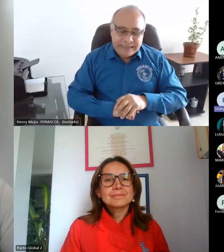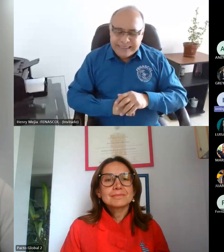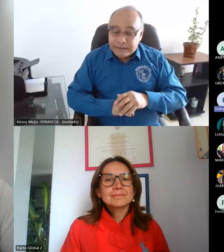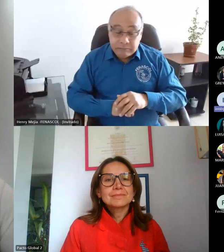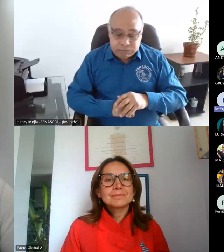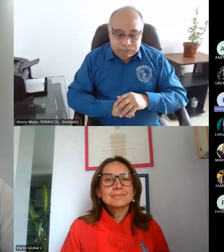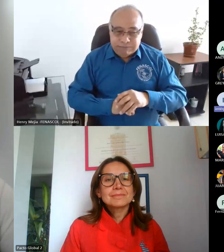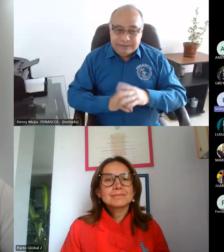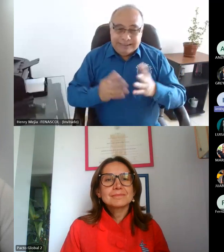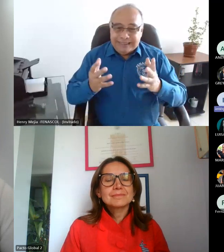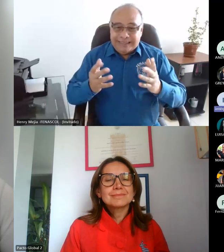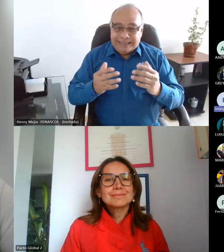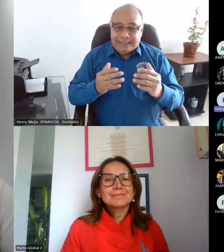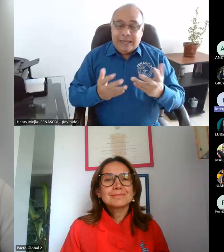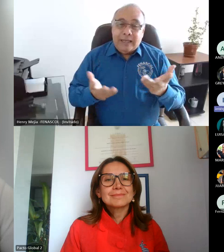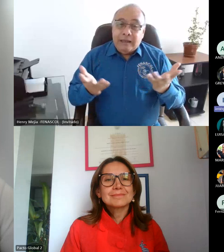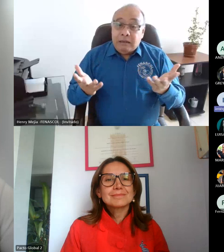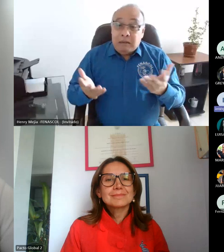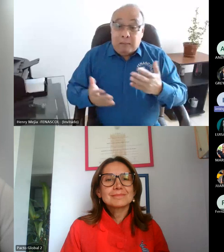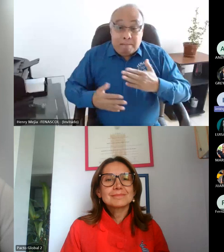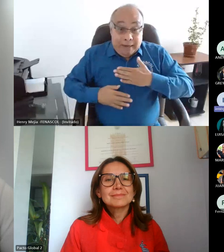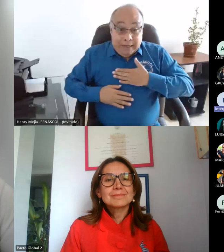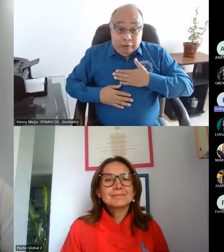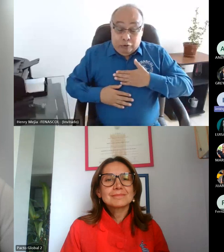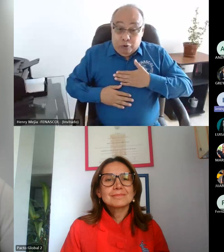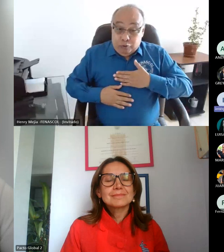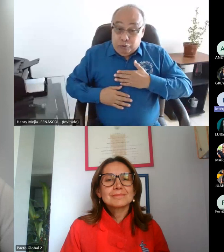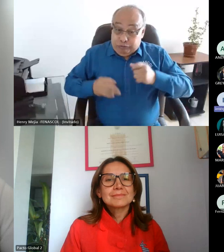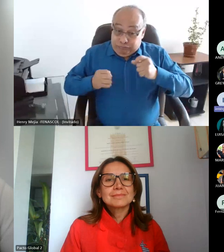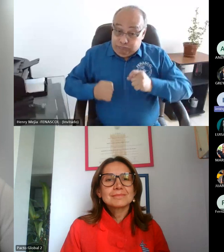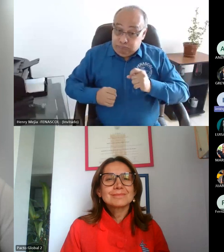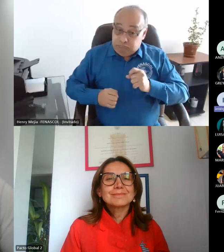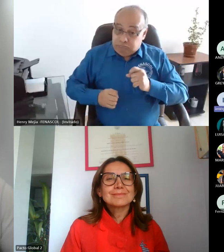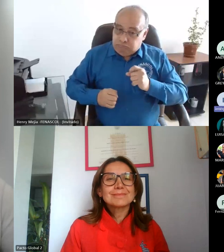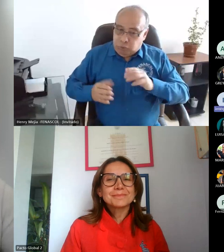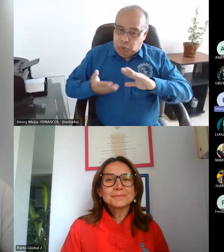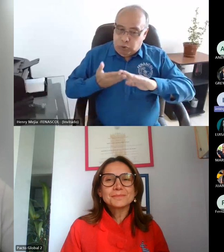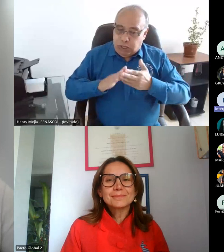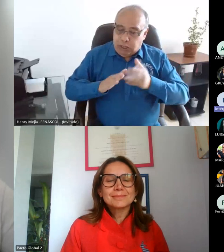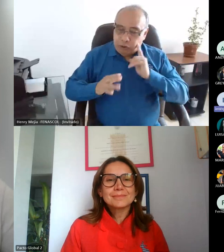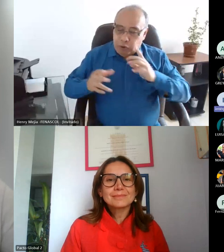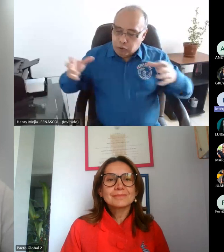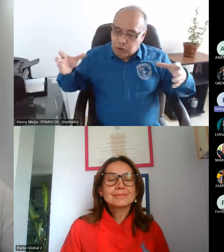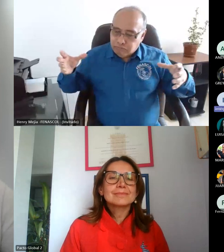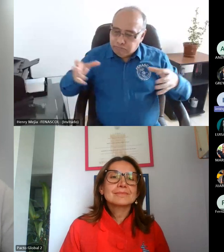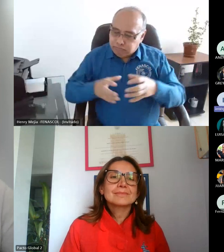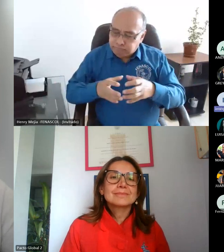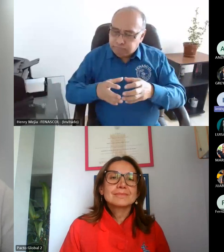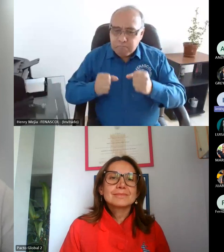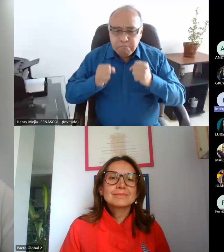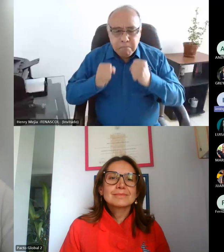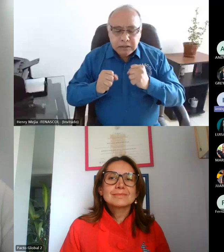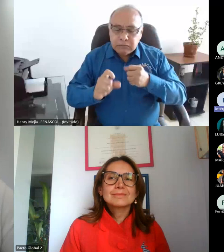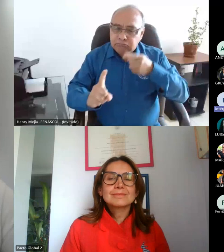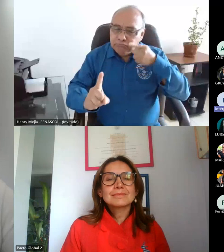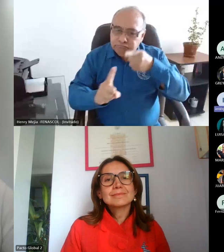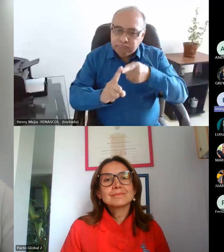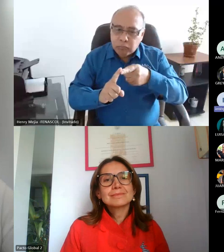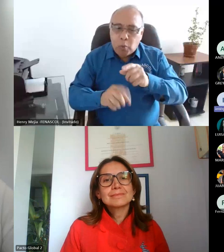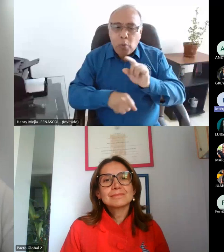no oyente eh que uno dice Bueno H para nosotros como comunidad